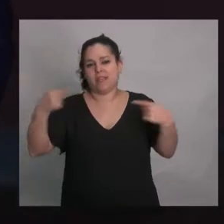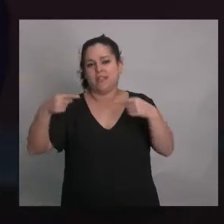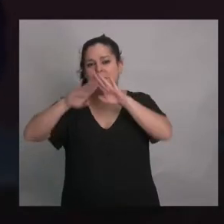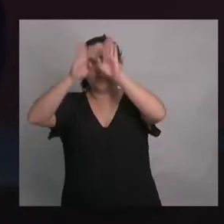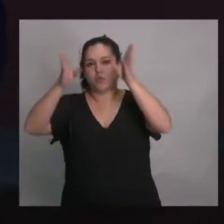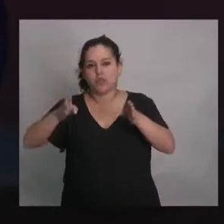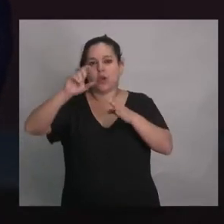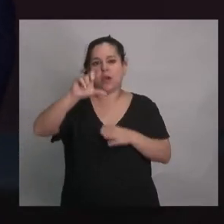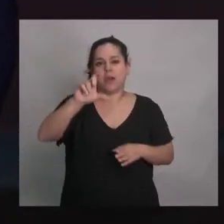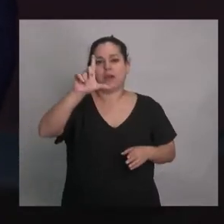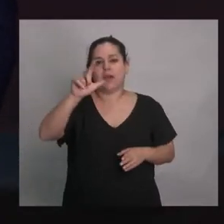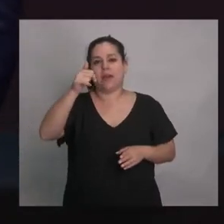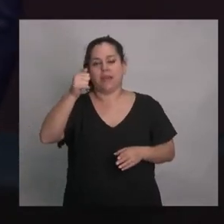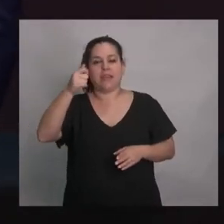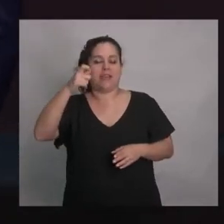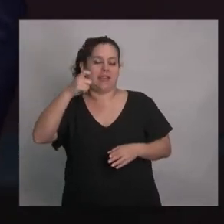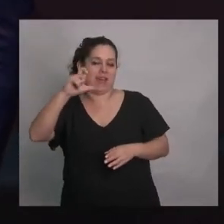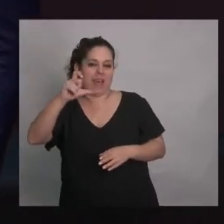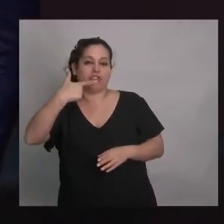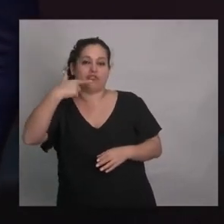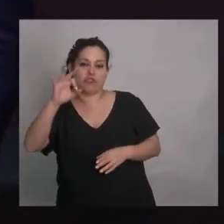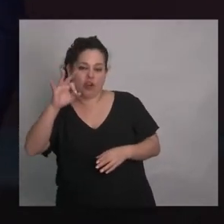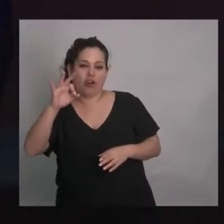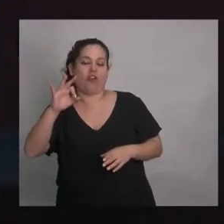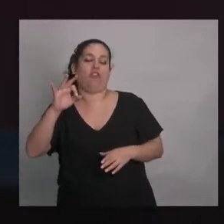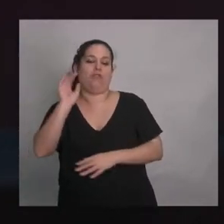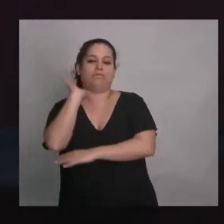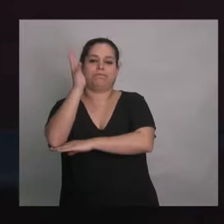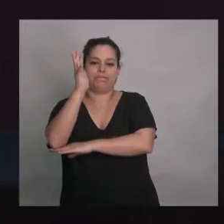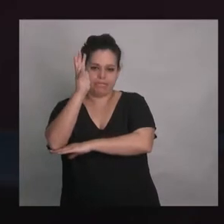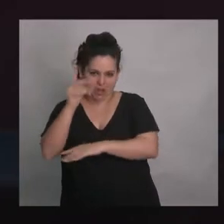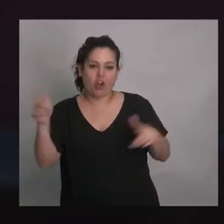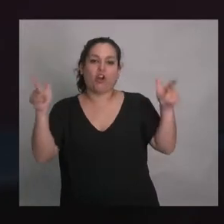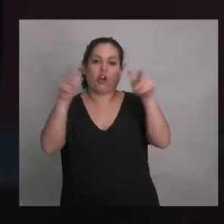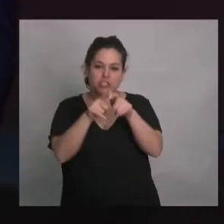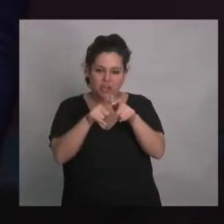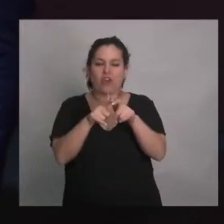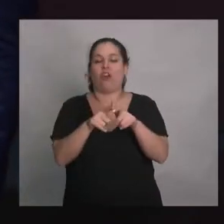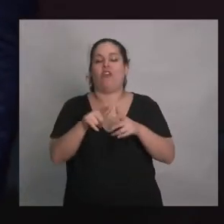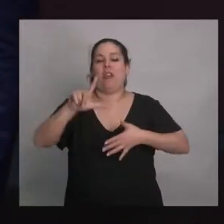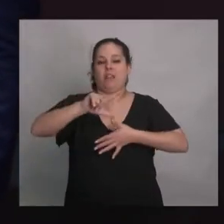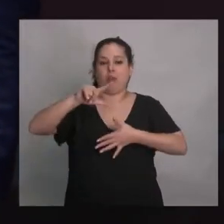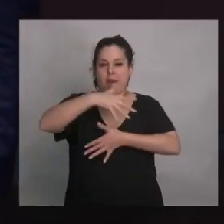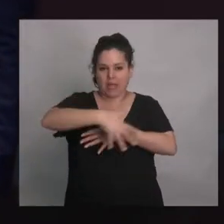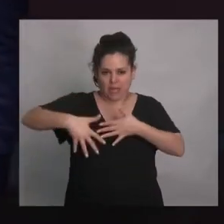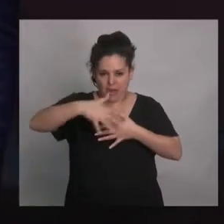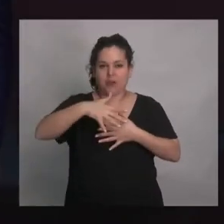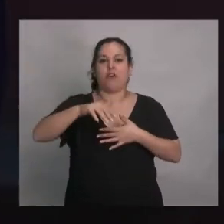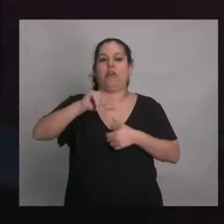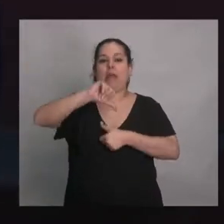clacso el consejo latinoamericano de sheen sociales que es entregar una distinción